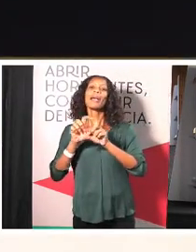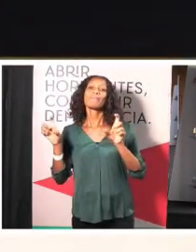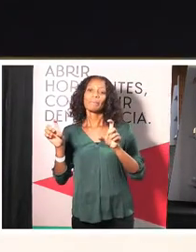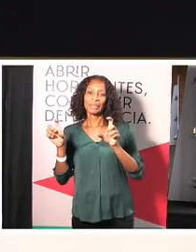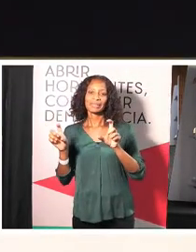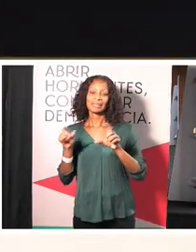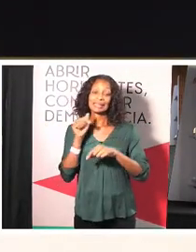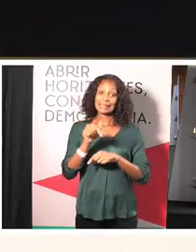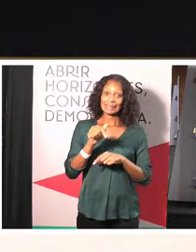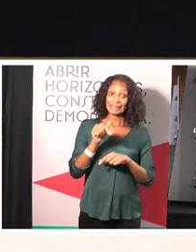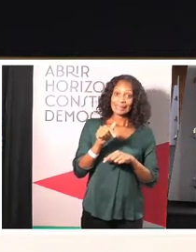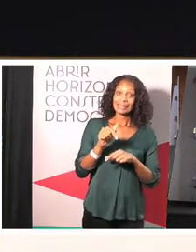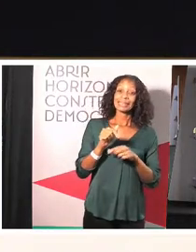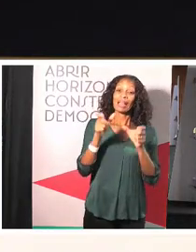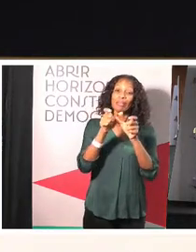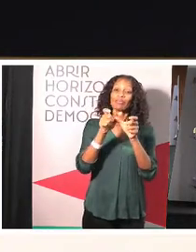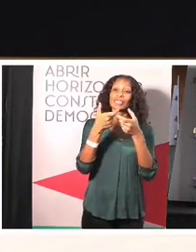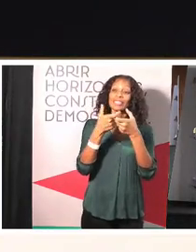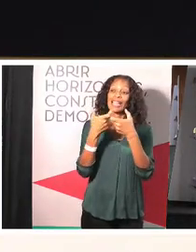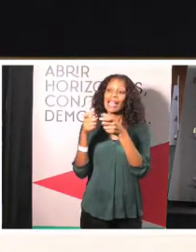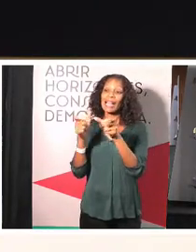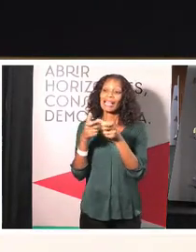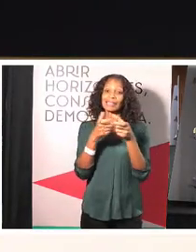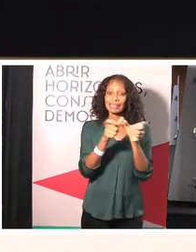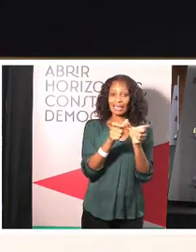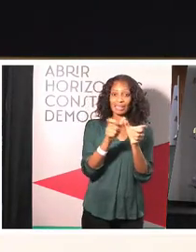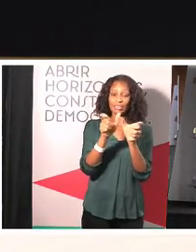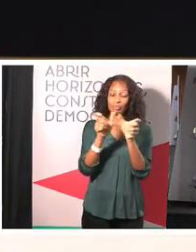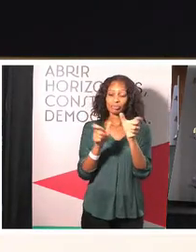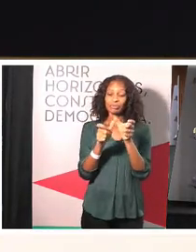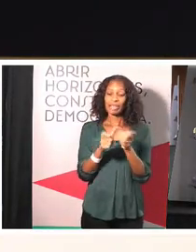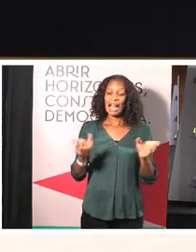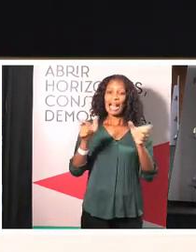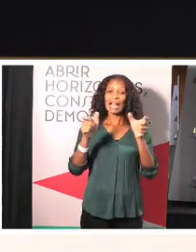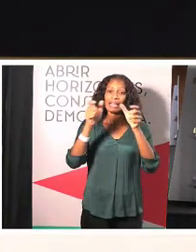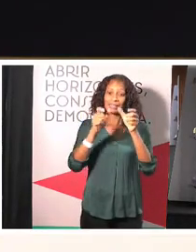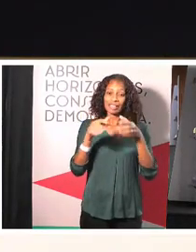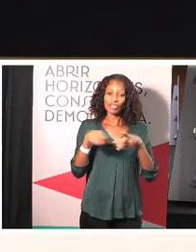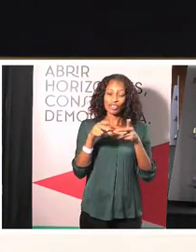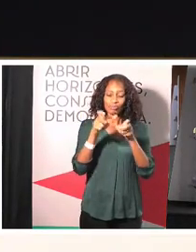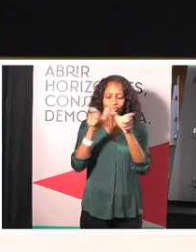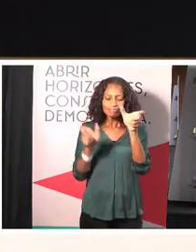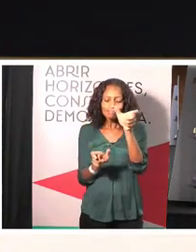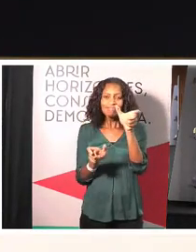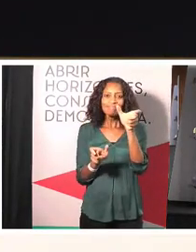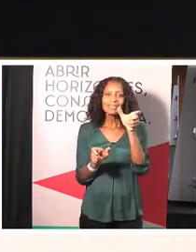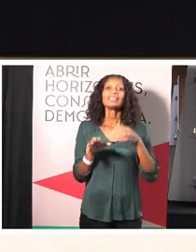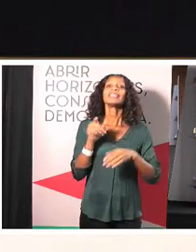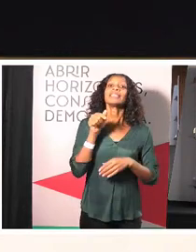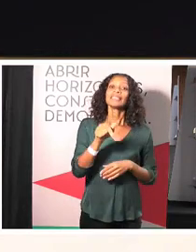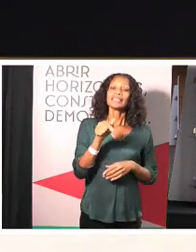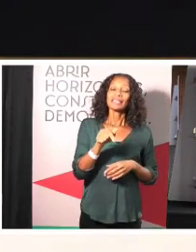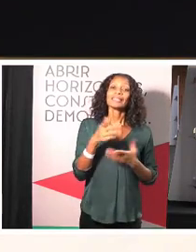estos tecnólogos que tienen una capacidad mucho mayor de lo que tenían antes los Estados de tener recursos a su disposición.